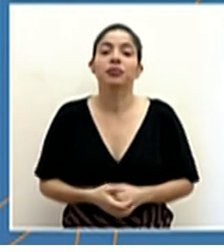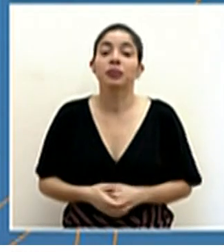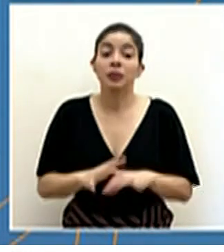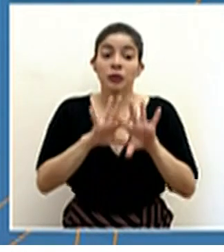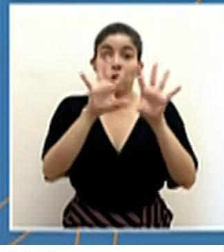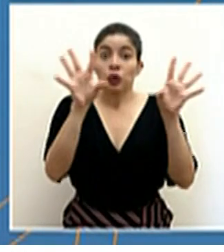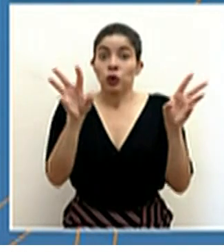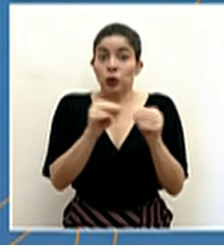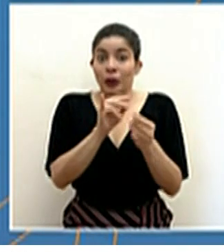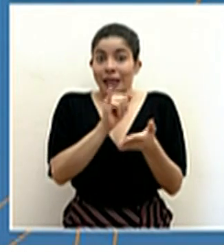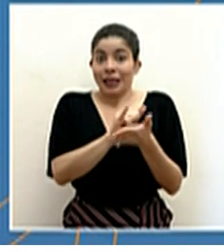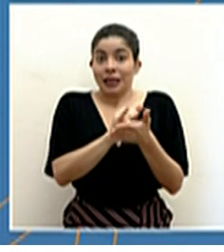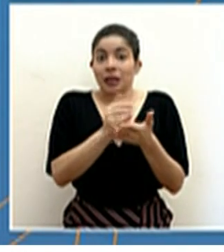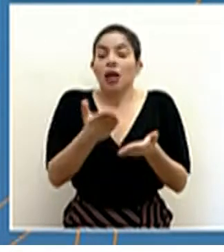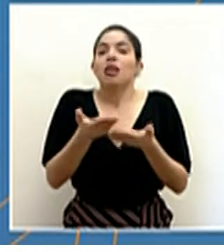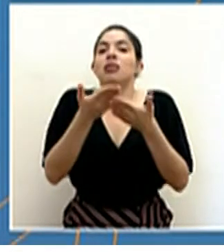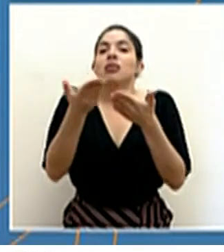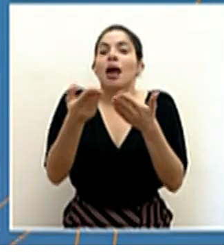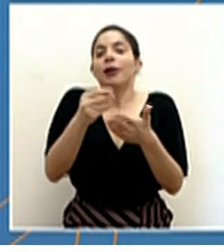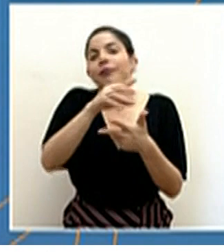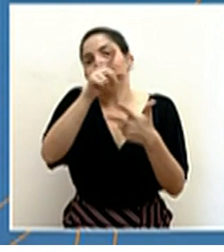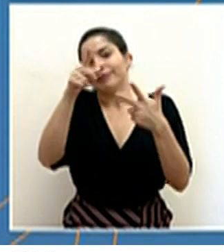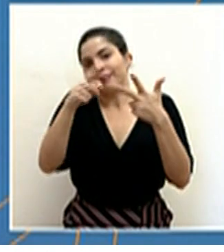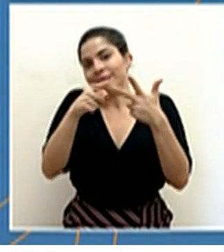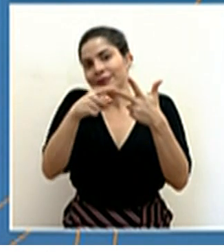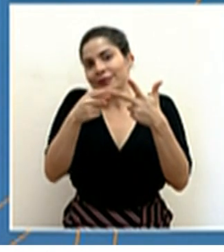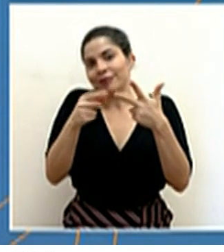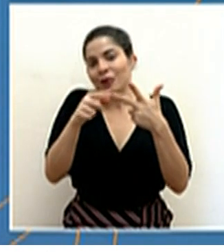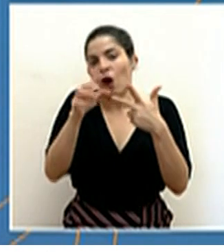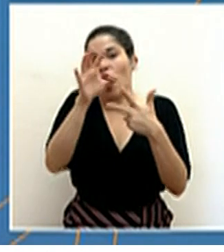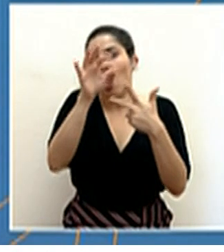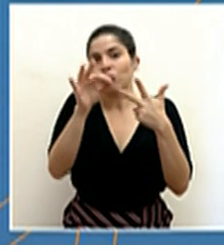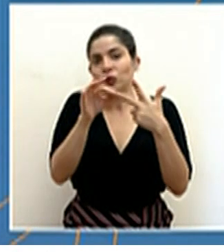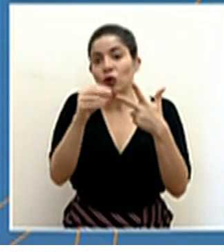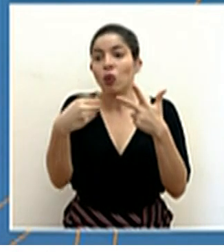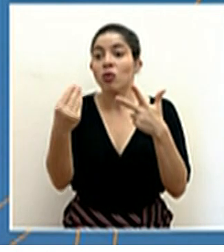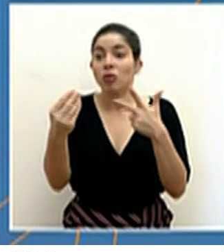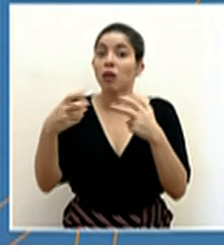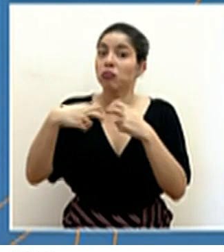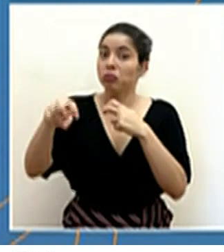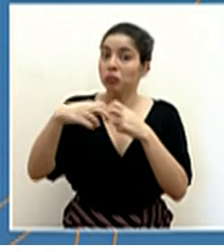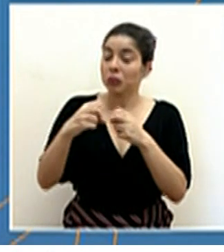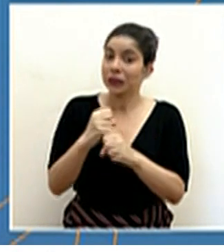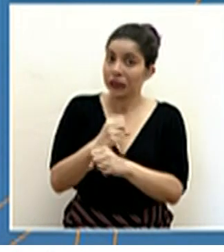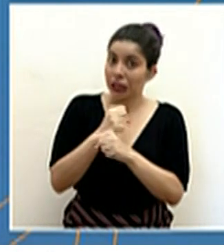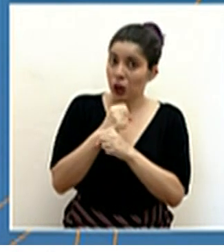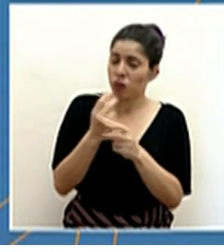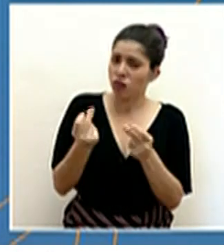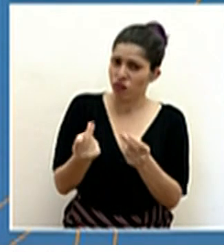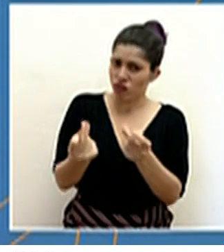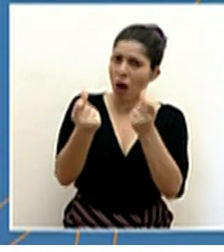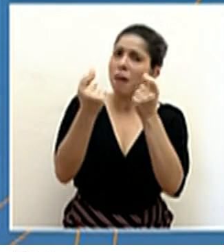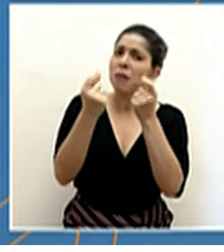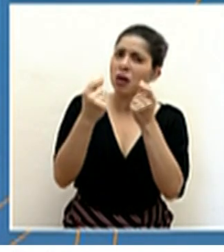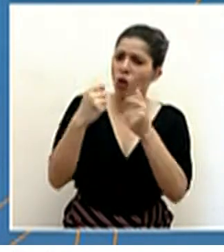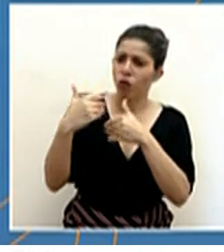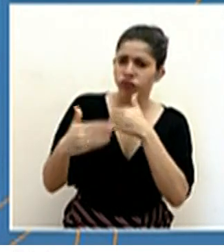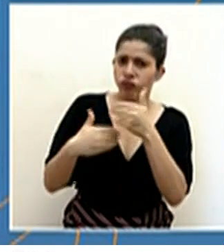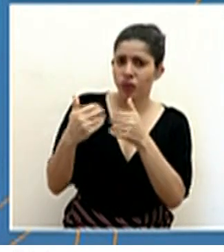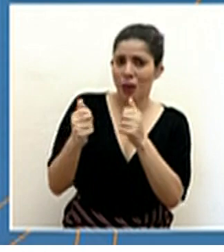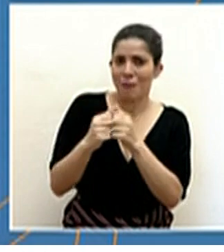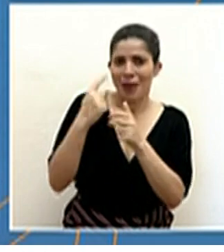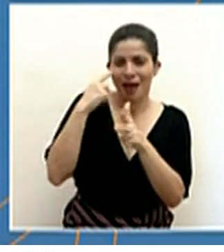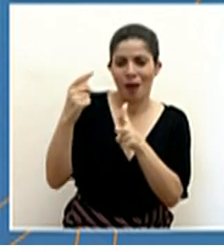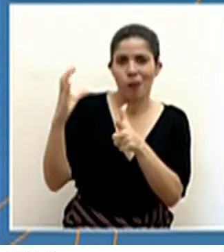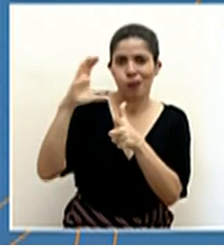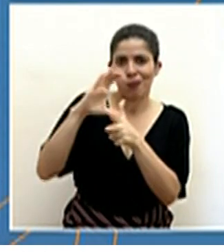estaremos dando una opción de movilización segura, ágil, rápida de la carga